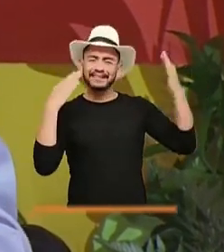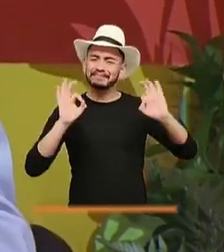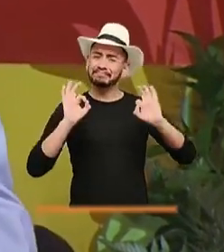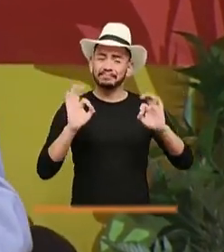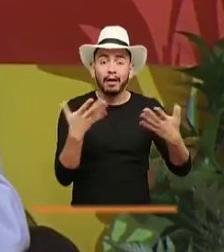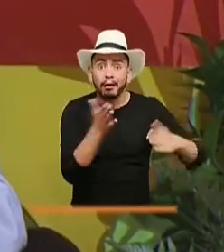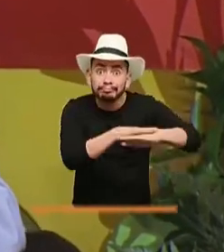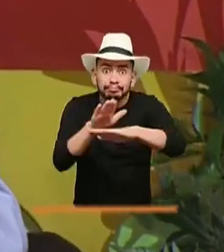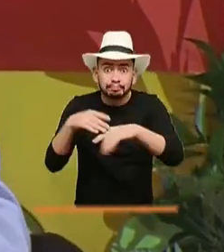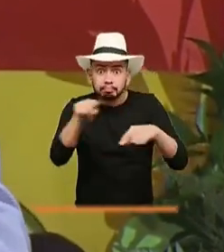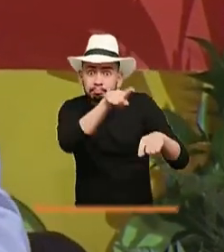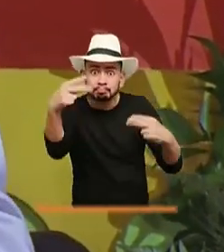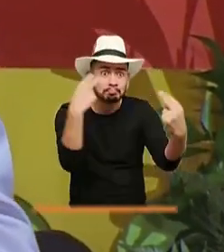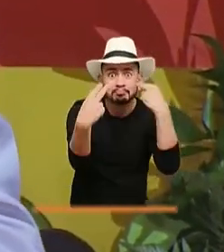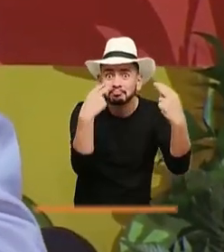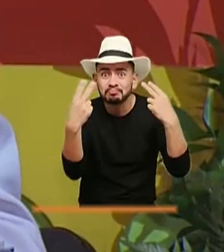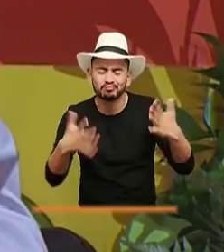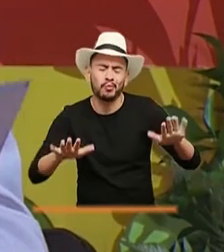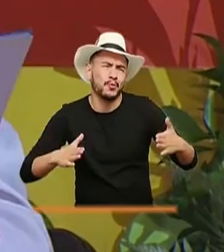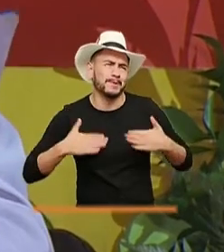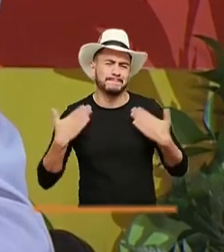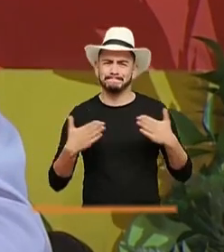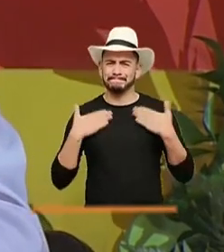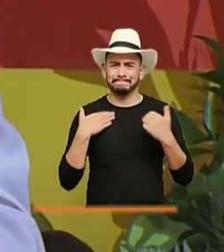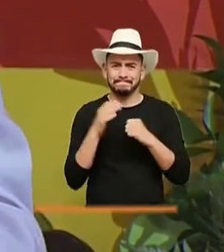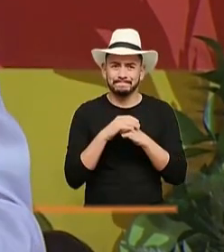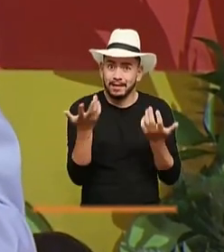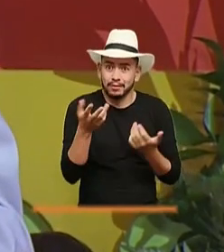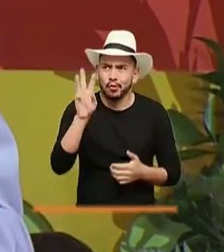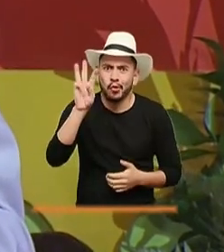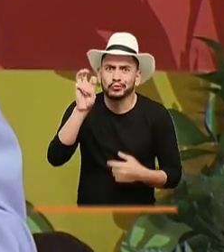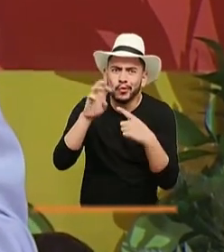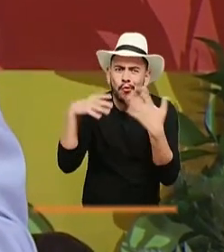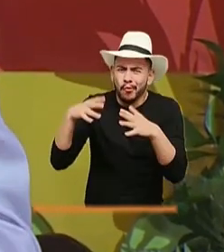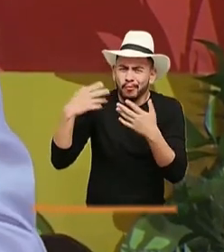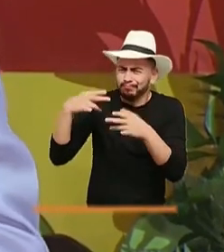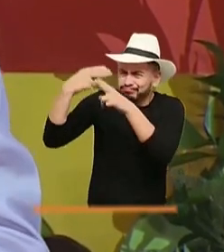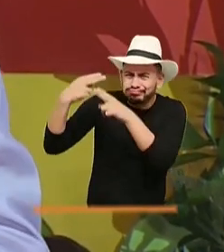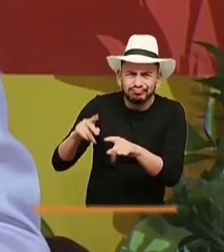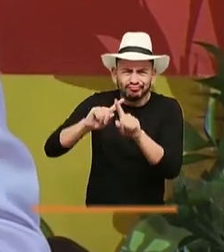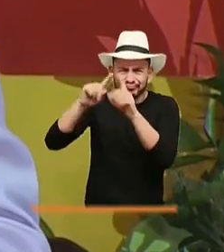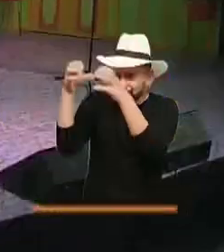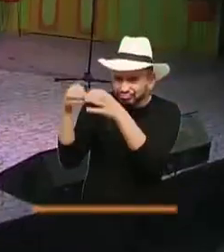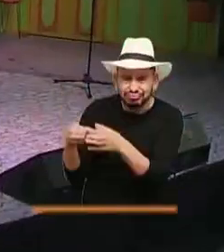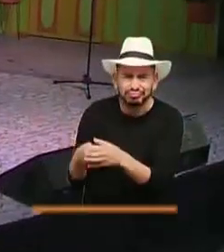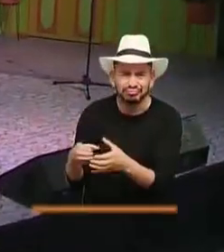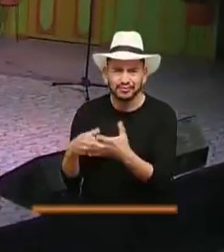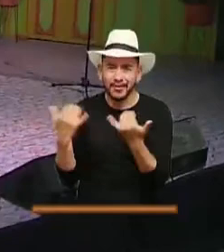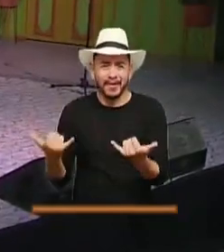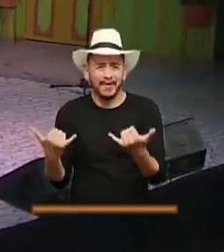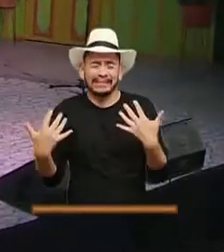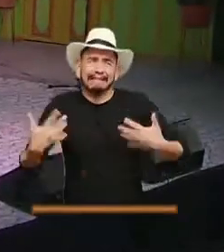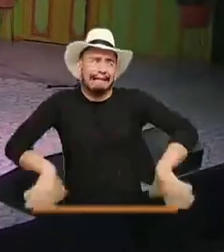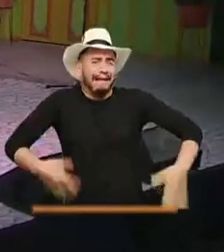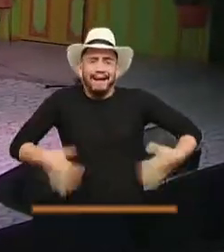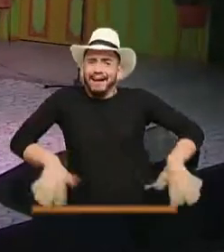televidentes que ya tengo 8 nombres, 8 clasificados y se los voy a mencionar. ¡Qué nervios! Ustedes en sus